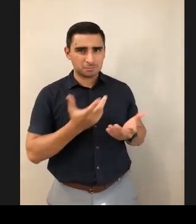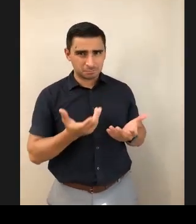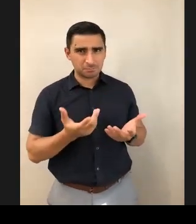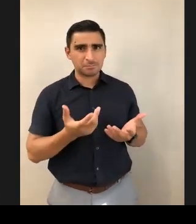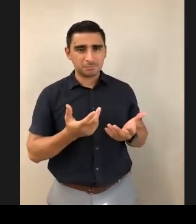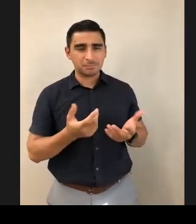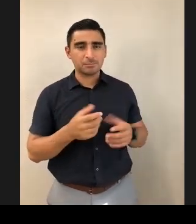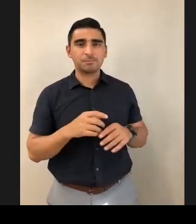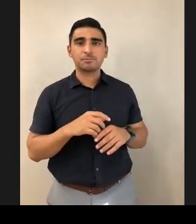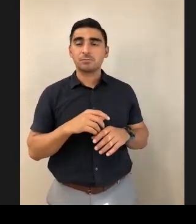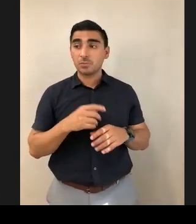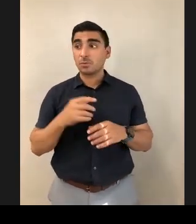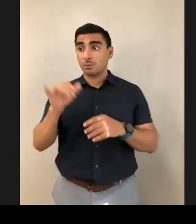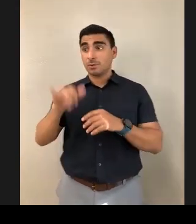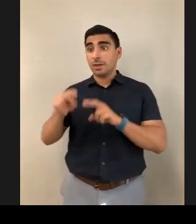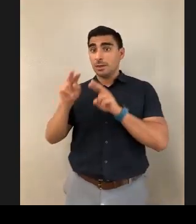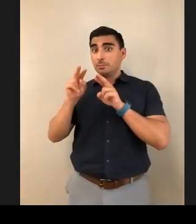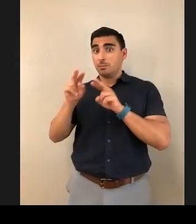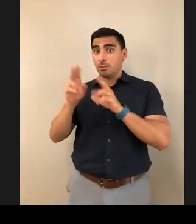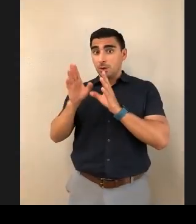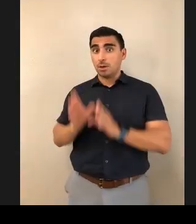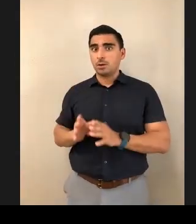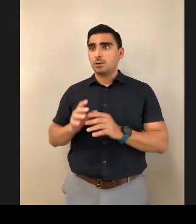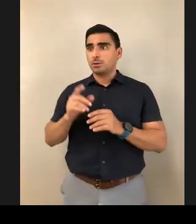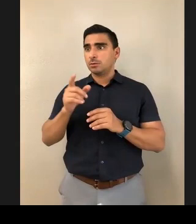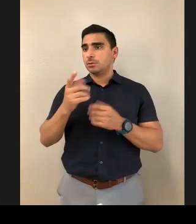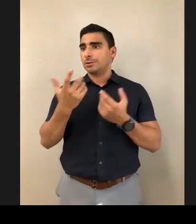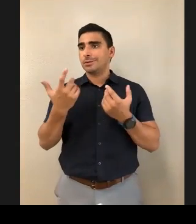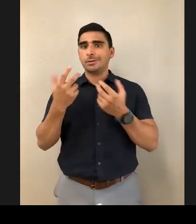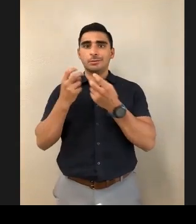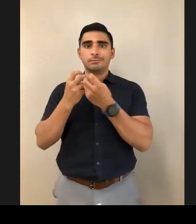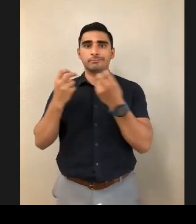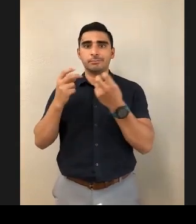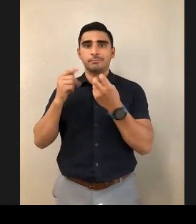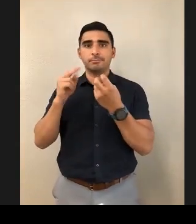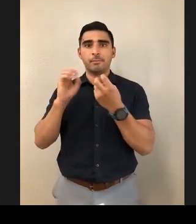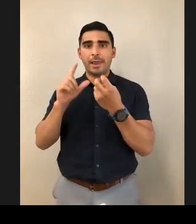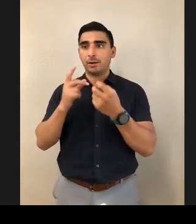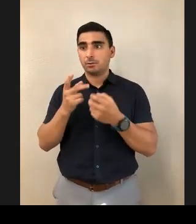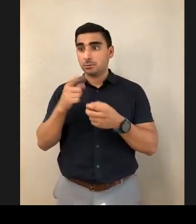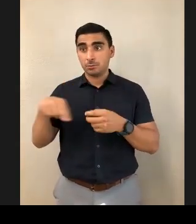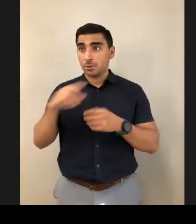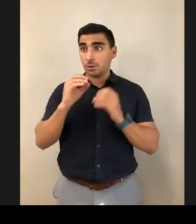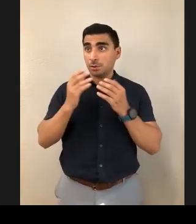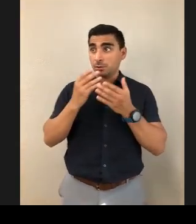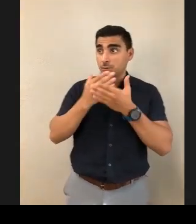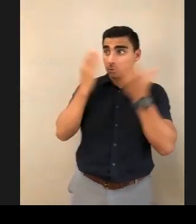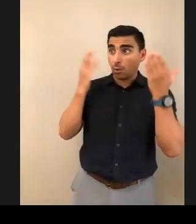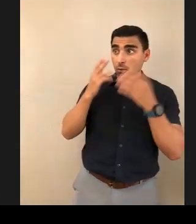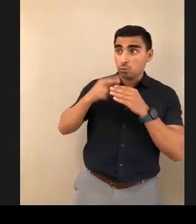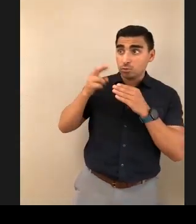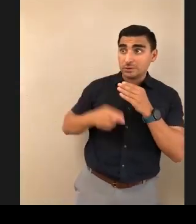del día, el monitor y el panel no están entregando resultados,